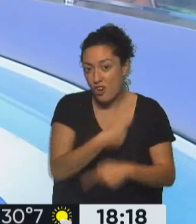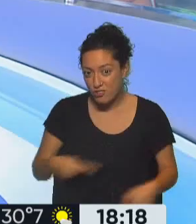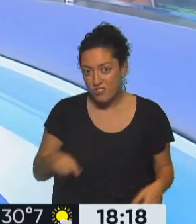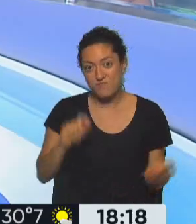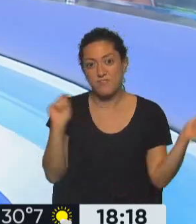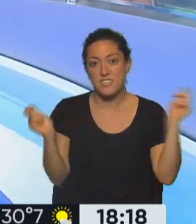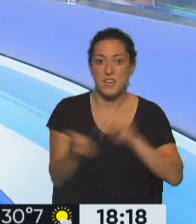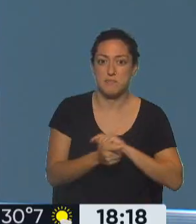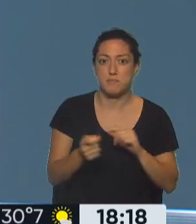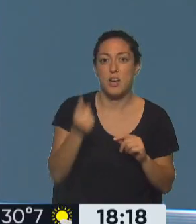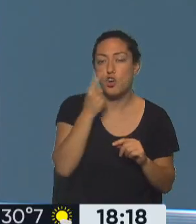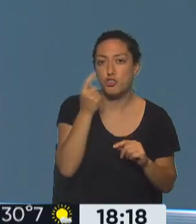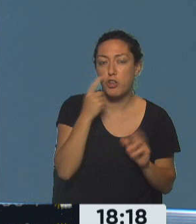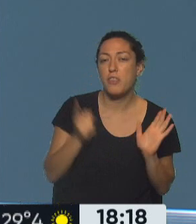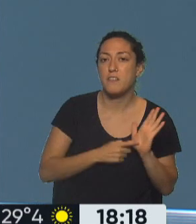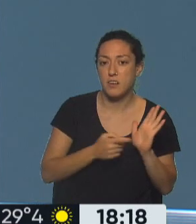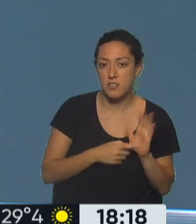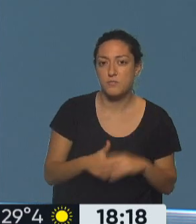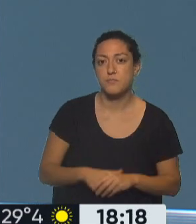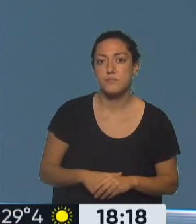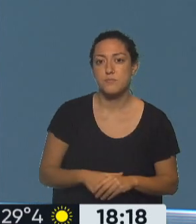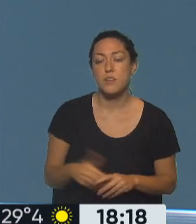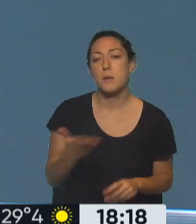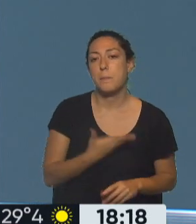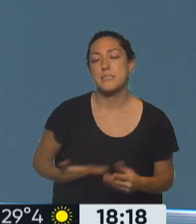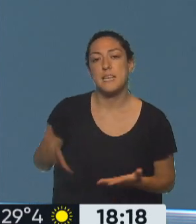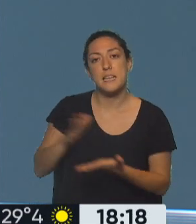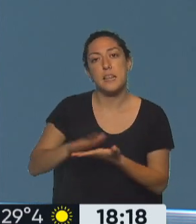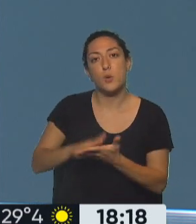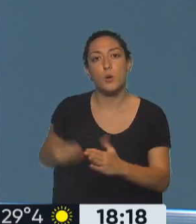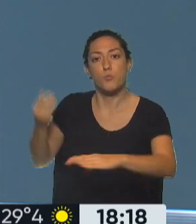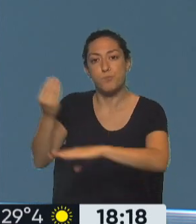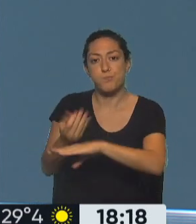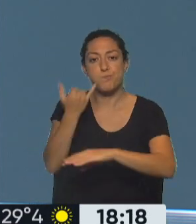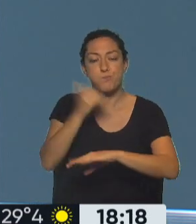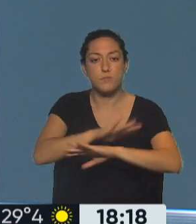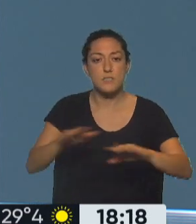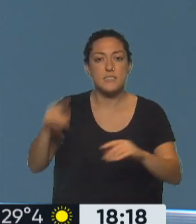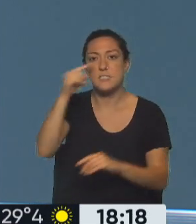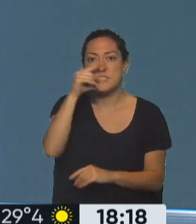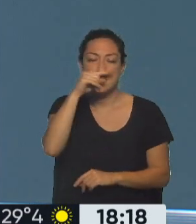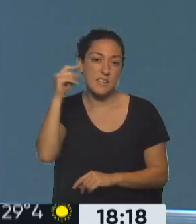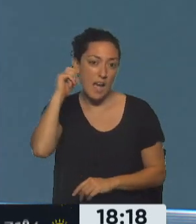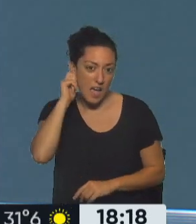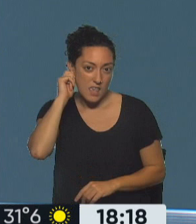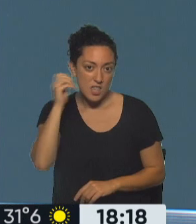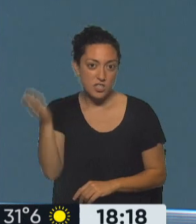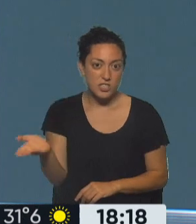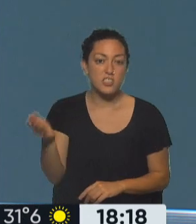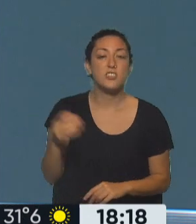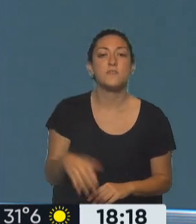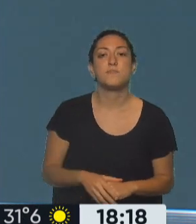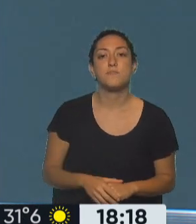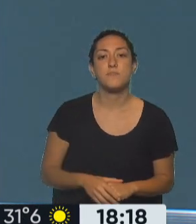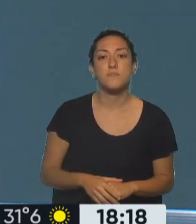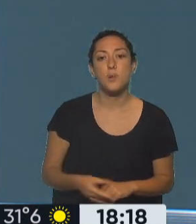primeras medidas que toma Lula da Silva, el ya nuevamente presidente de Brasil de 77 años, que es válido además recordar, y con